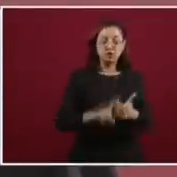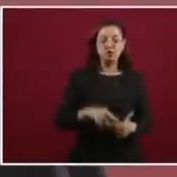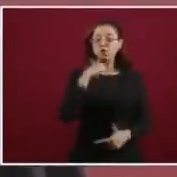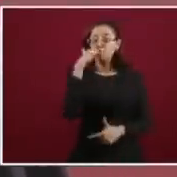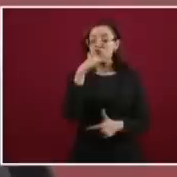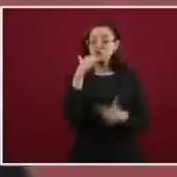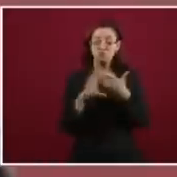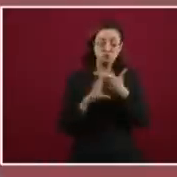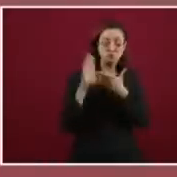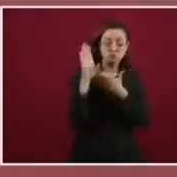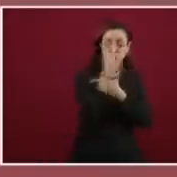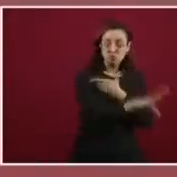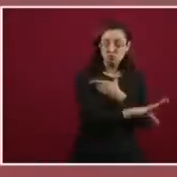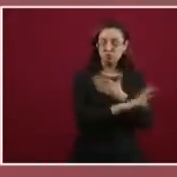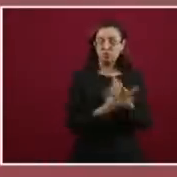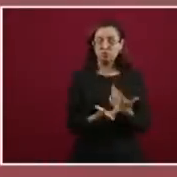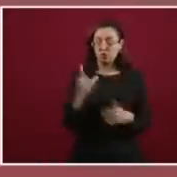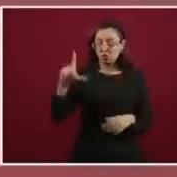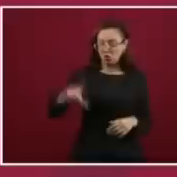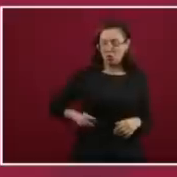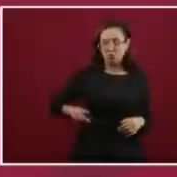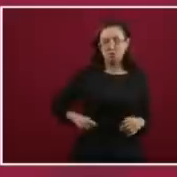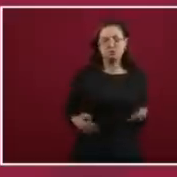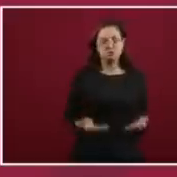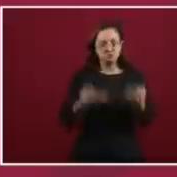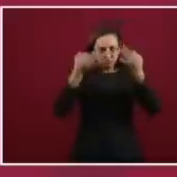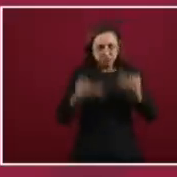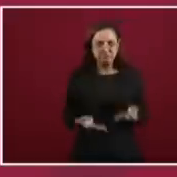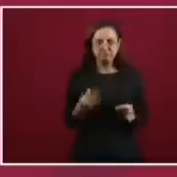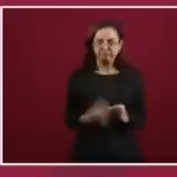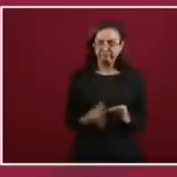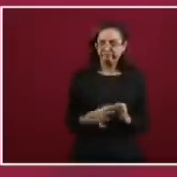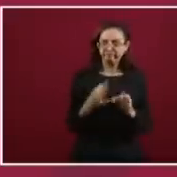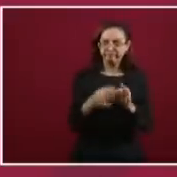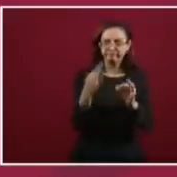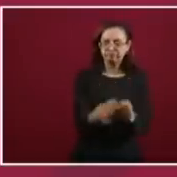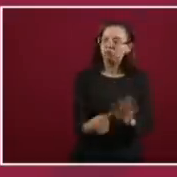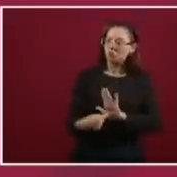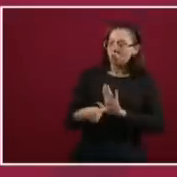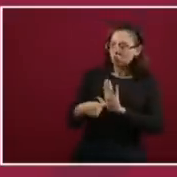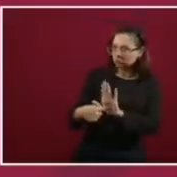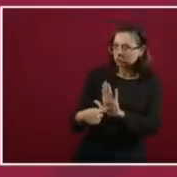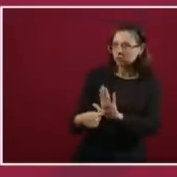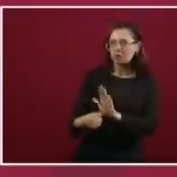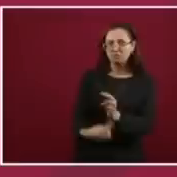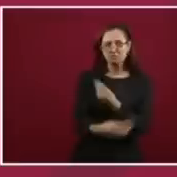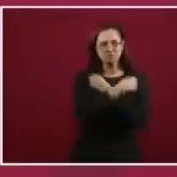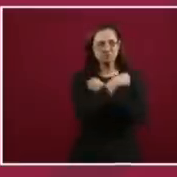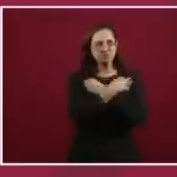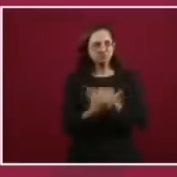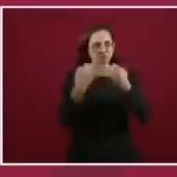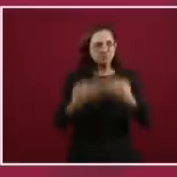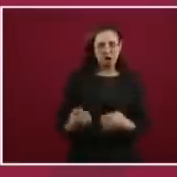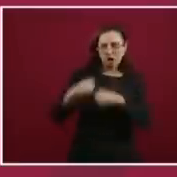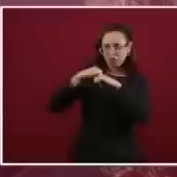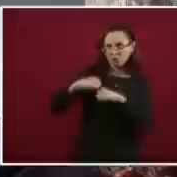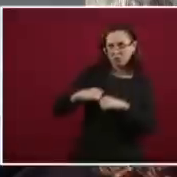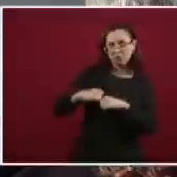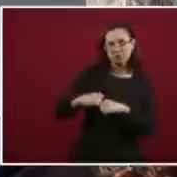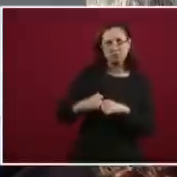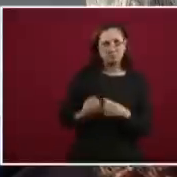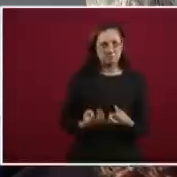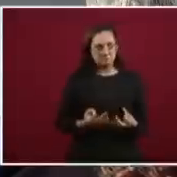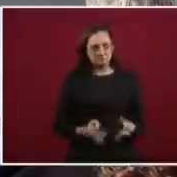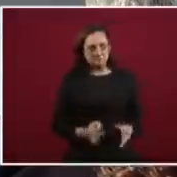y el gobierno tenga autoridad moral y pueda decir